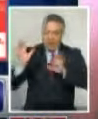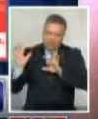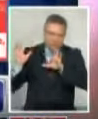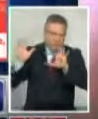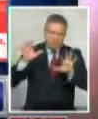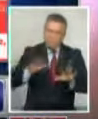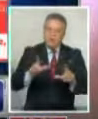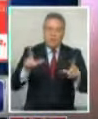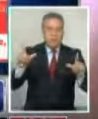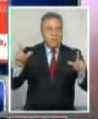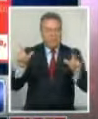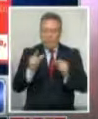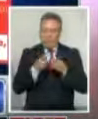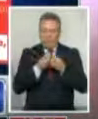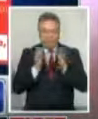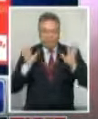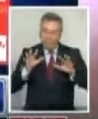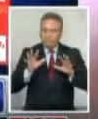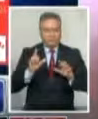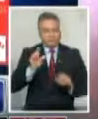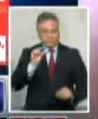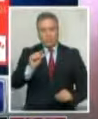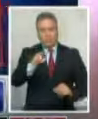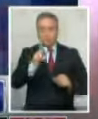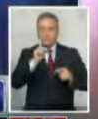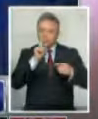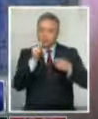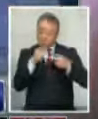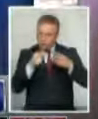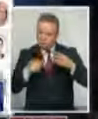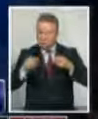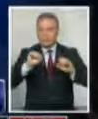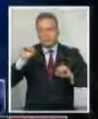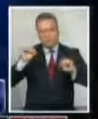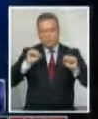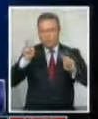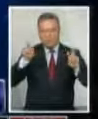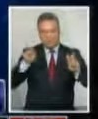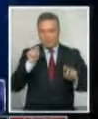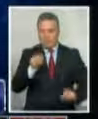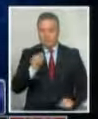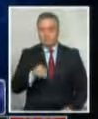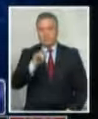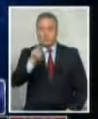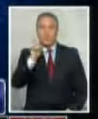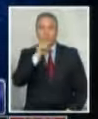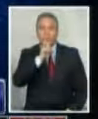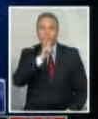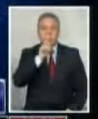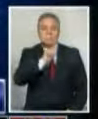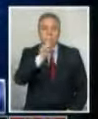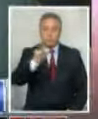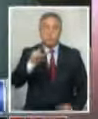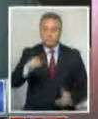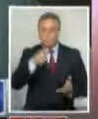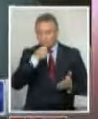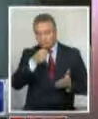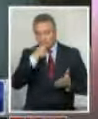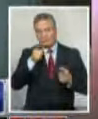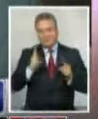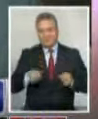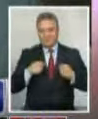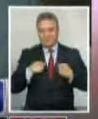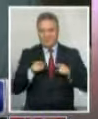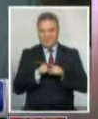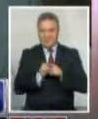Entonces, desde ese punto de vista hay una combinación de factores políticos ahí. Señor Navarro, y la última pregunta, porque ya tenemos que terminar esta entrevista, pero se